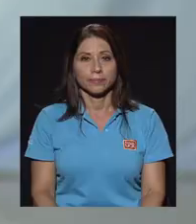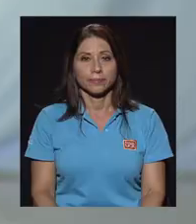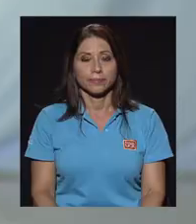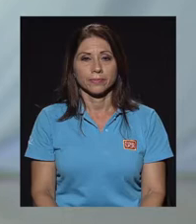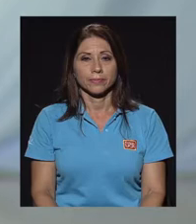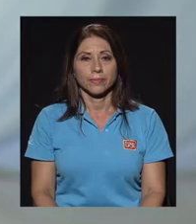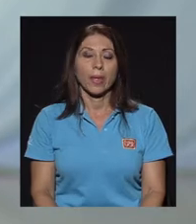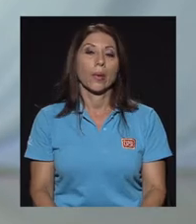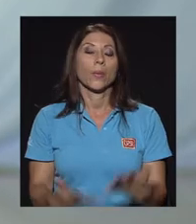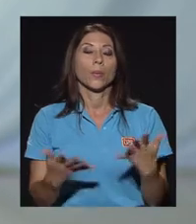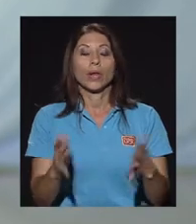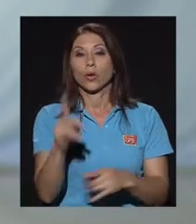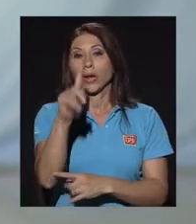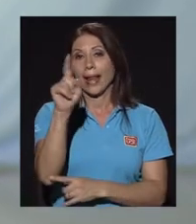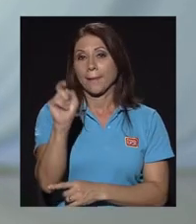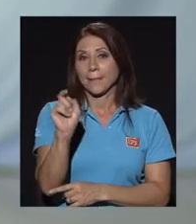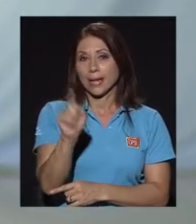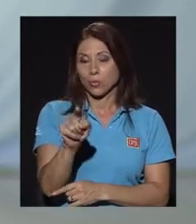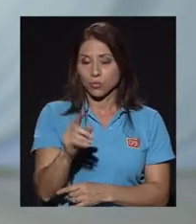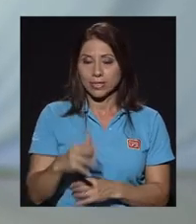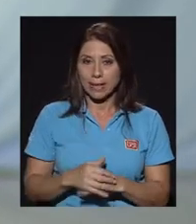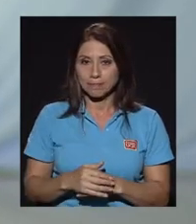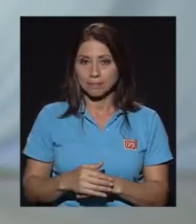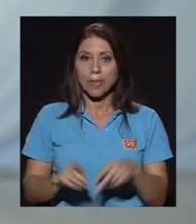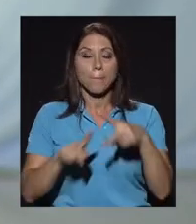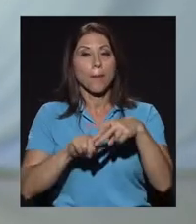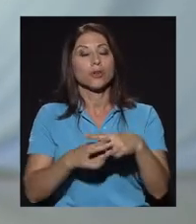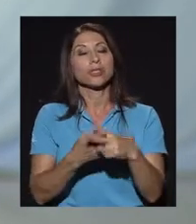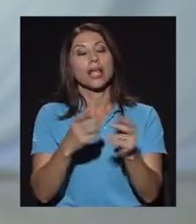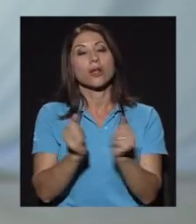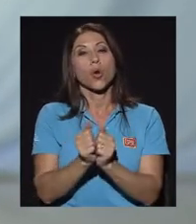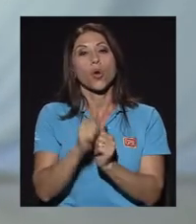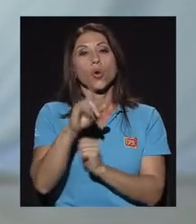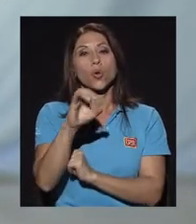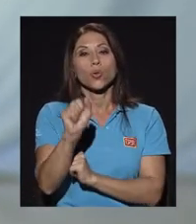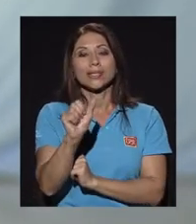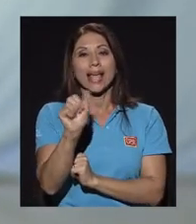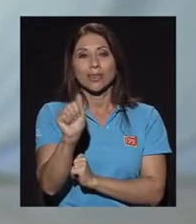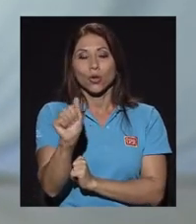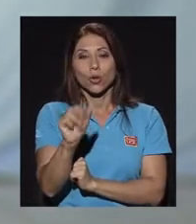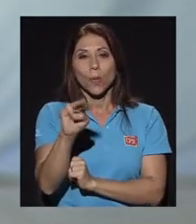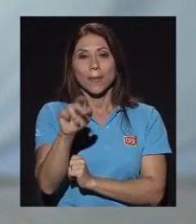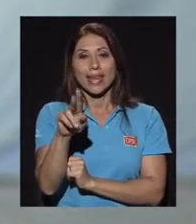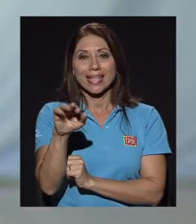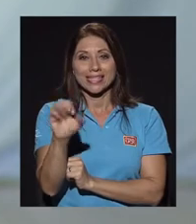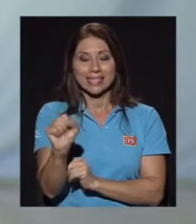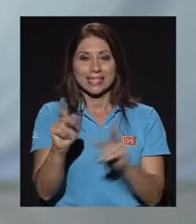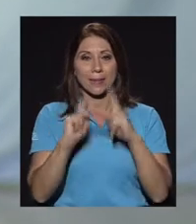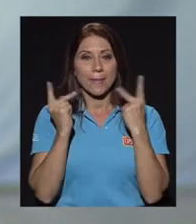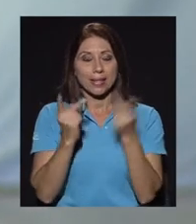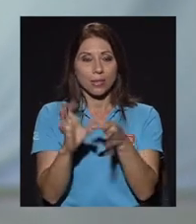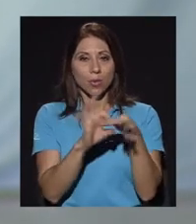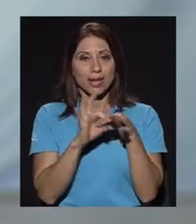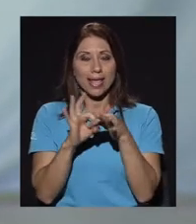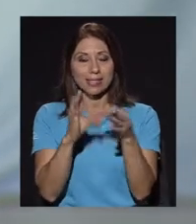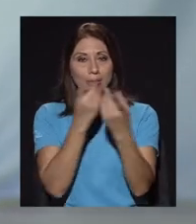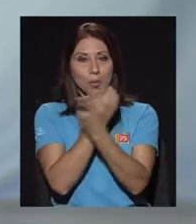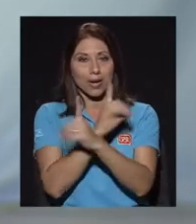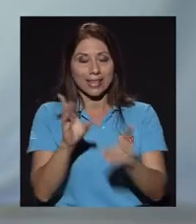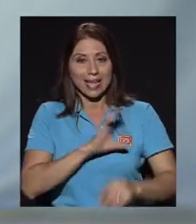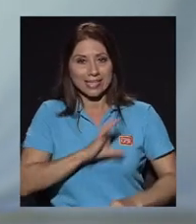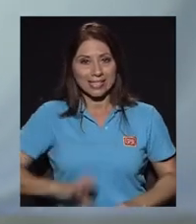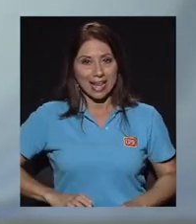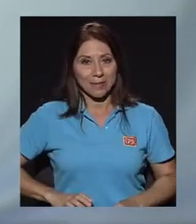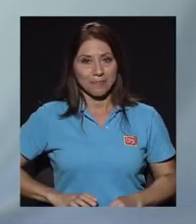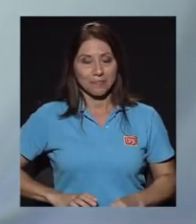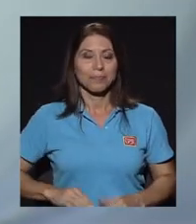Bueno, la pregunta, y vamos a iniciar con don Luis Antonio Meneses del Partido Alianza Democrática Cristiana, como en